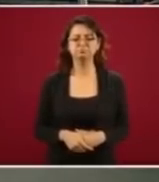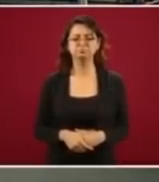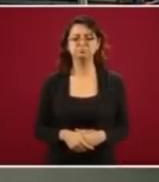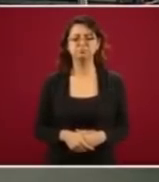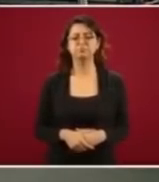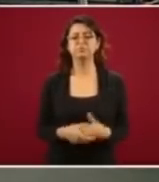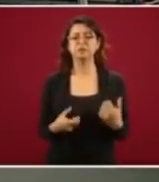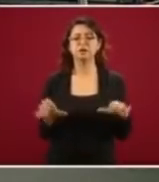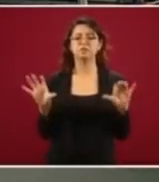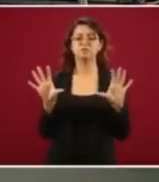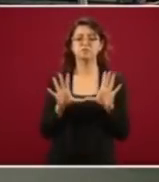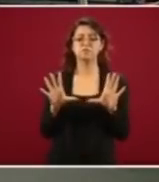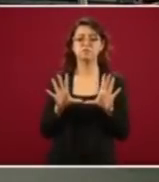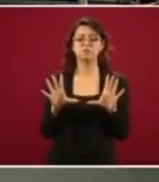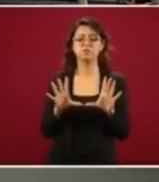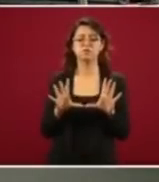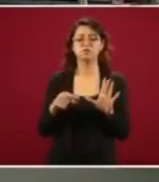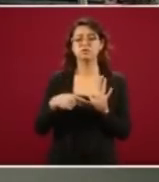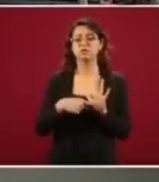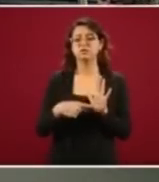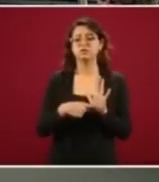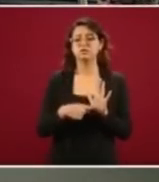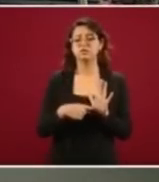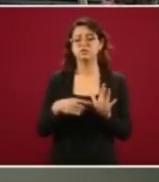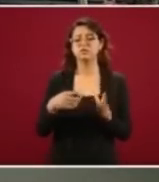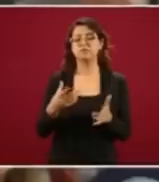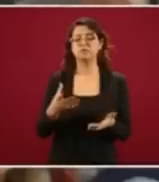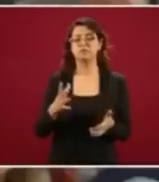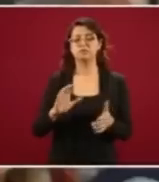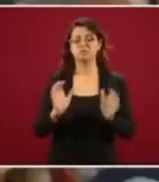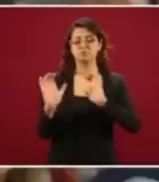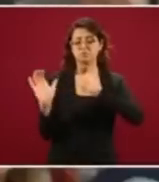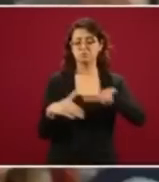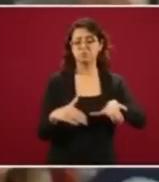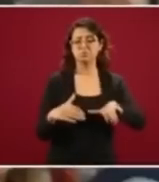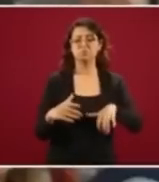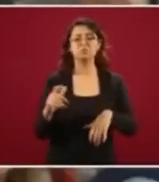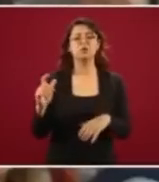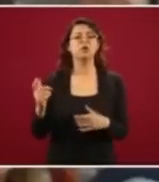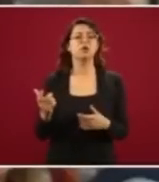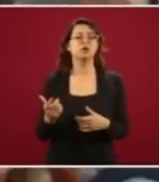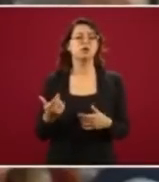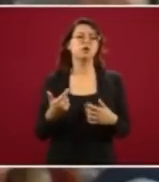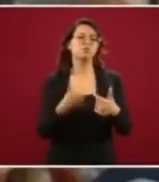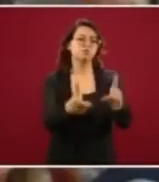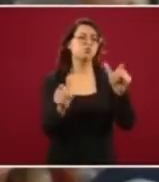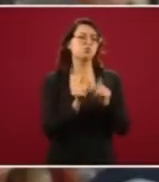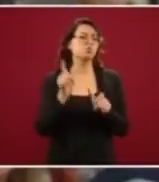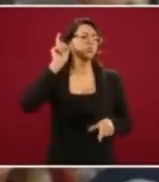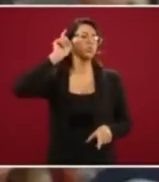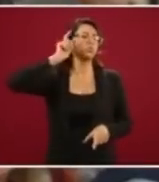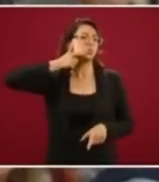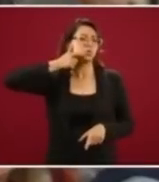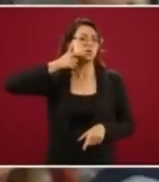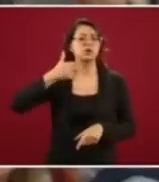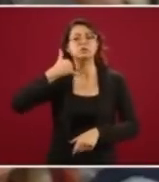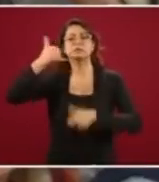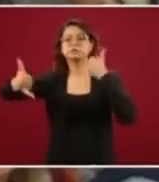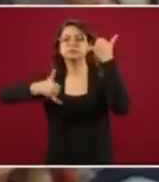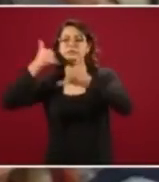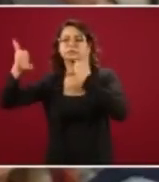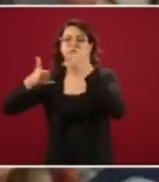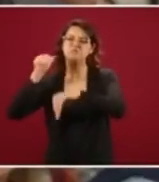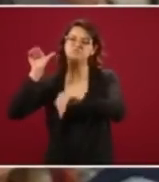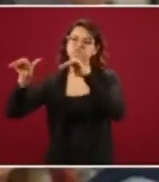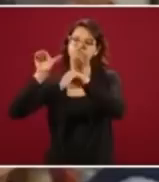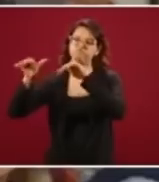donde el Infonavit tiene contratados a call centers para estar llamándole a la gente para que la